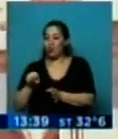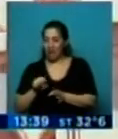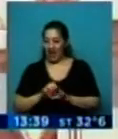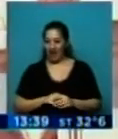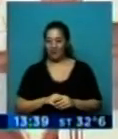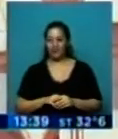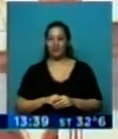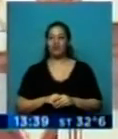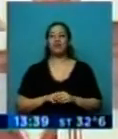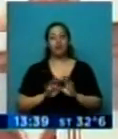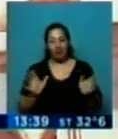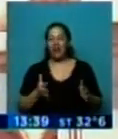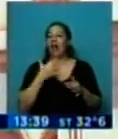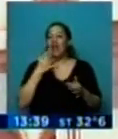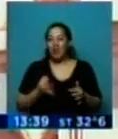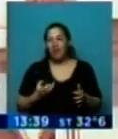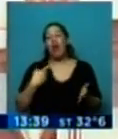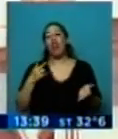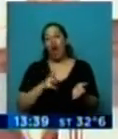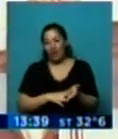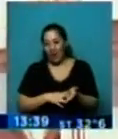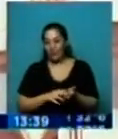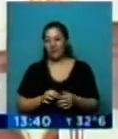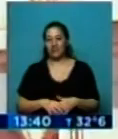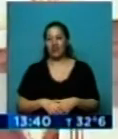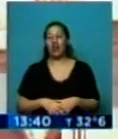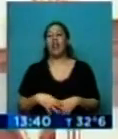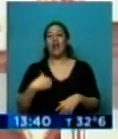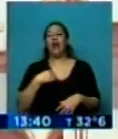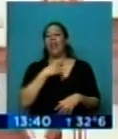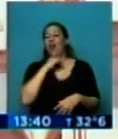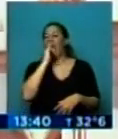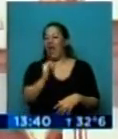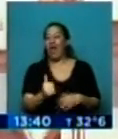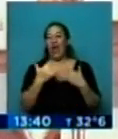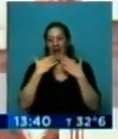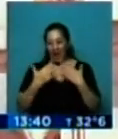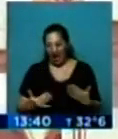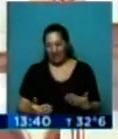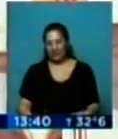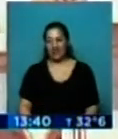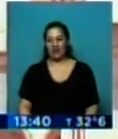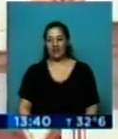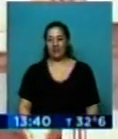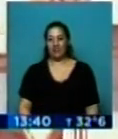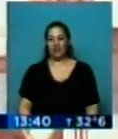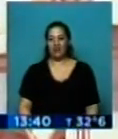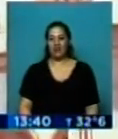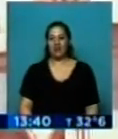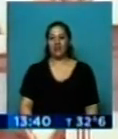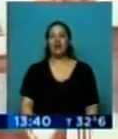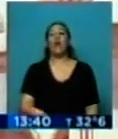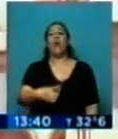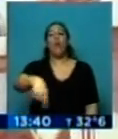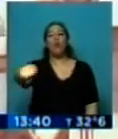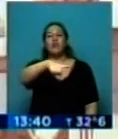Bueno, de verdad una vez más, quiero agradecerles que crean en